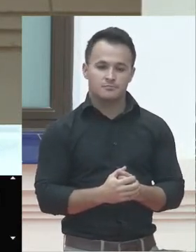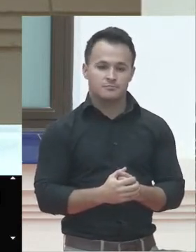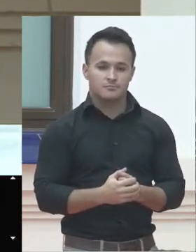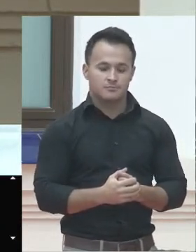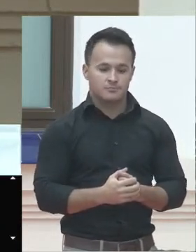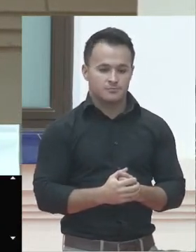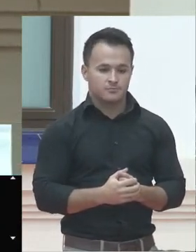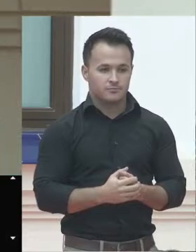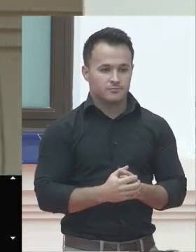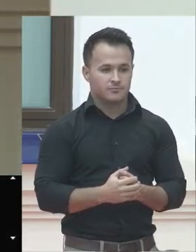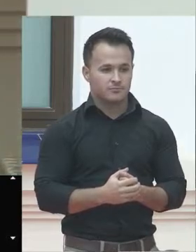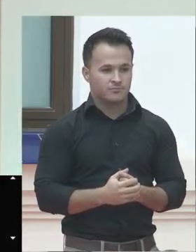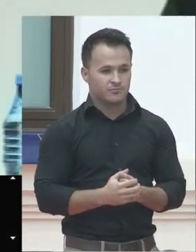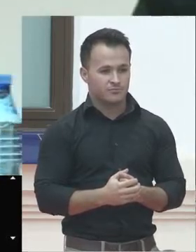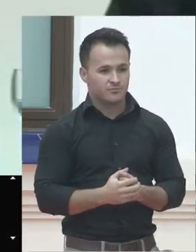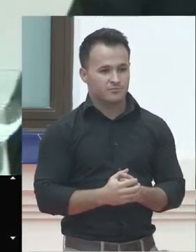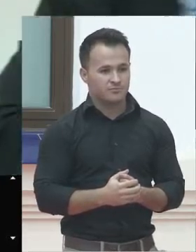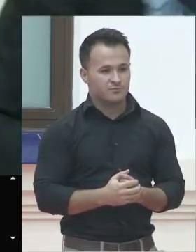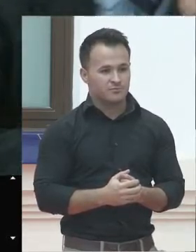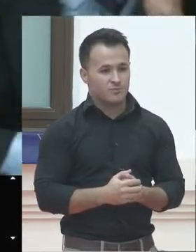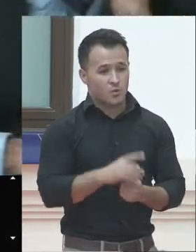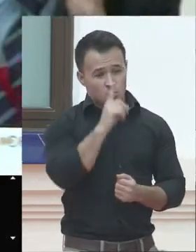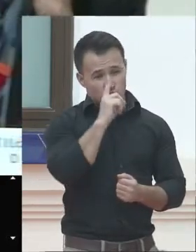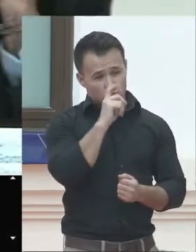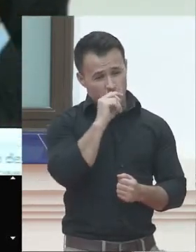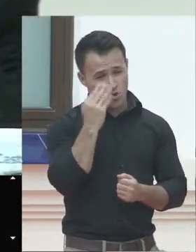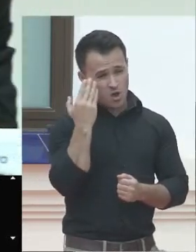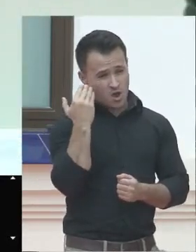Antes de hablar de lo que se ha hecho en los últimos años,